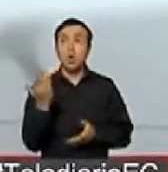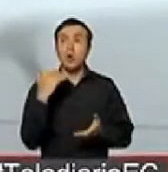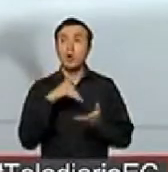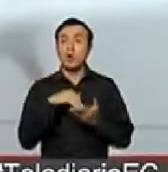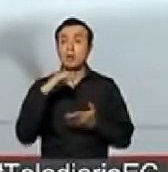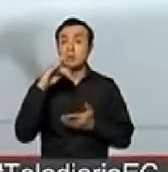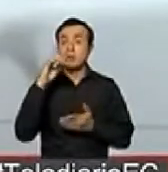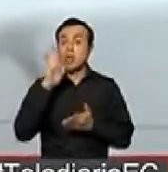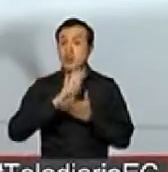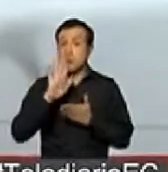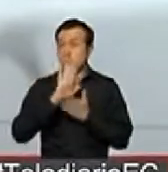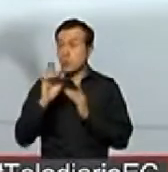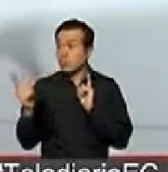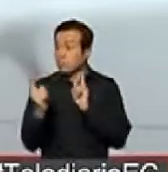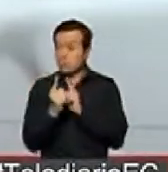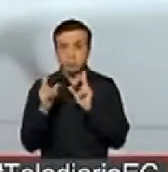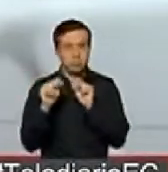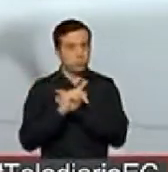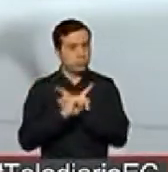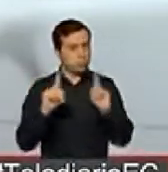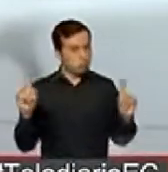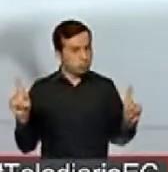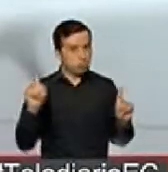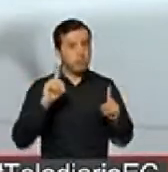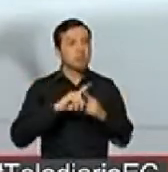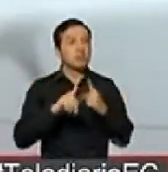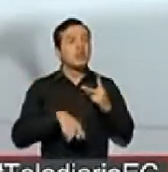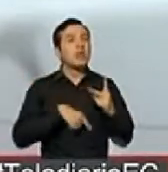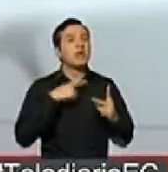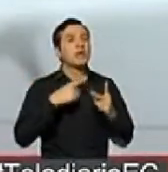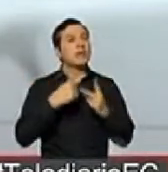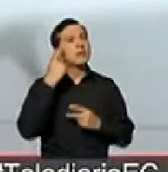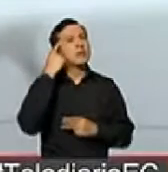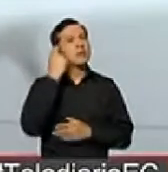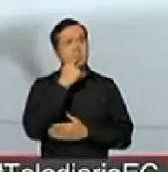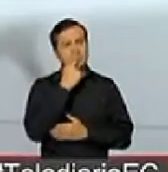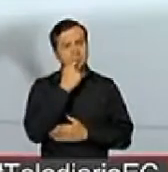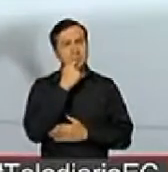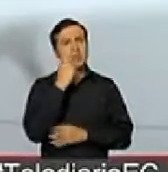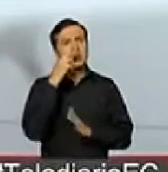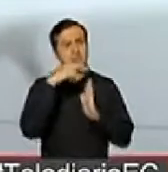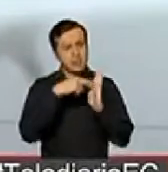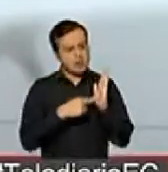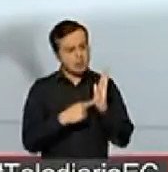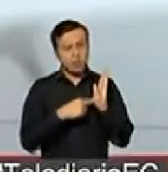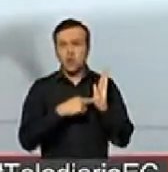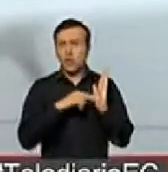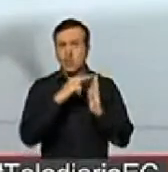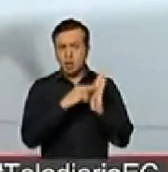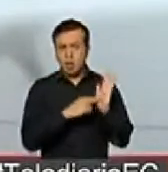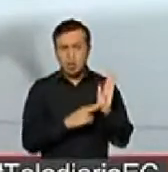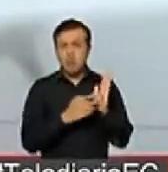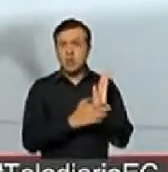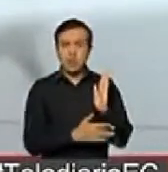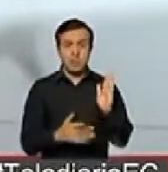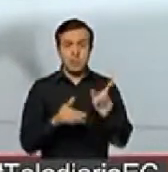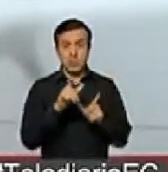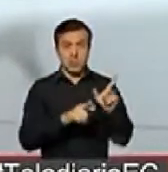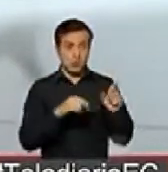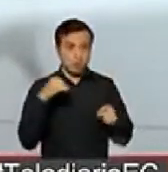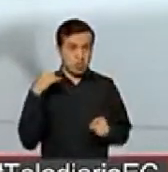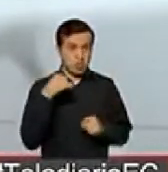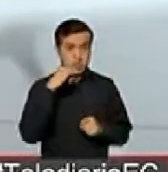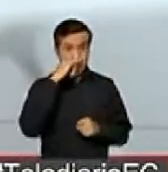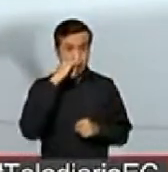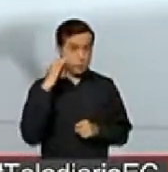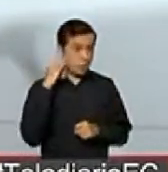acercarse al sistema escolar. Y no solo eso, sino que vieron ya la oportunidad de ampliar a que el registro no sea únicamente para agresores sexuales de